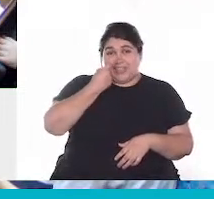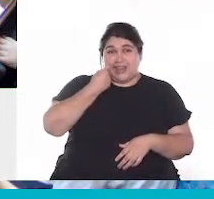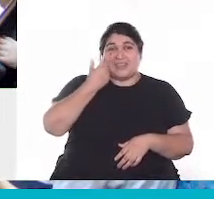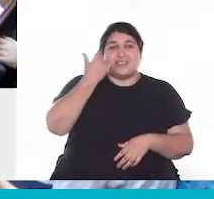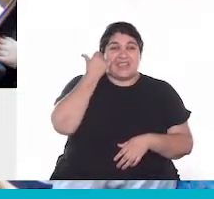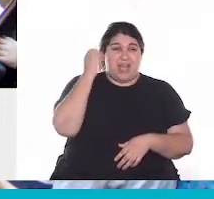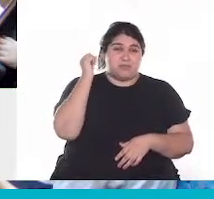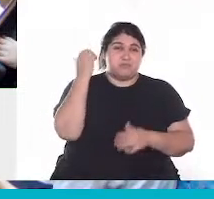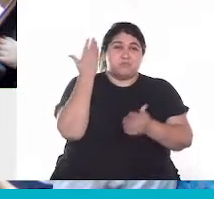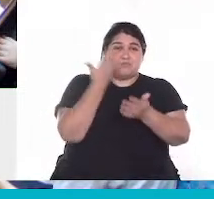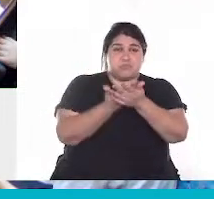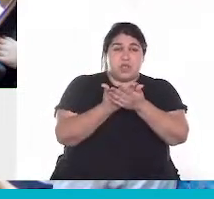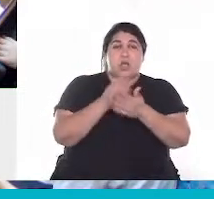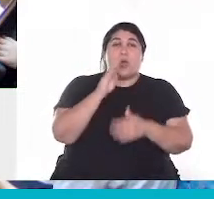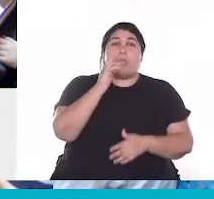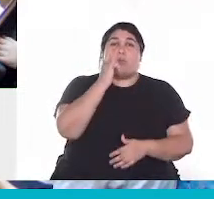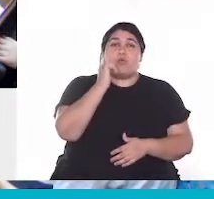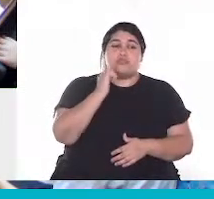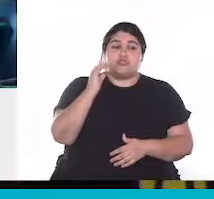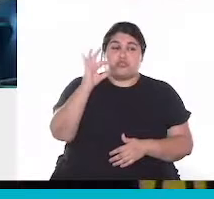por la diputada Busso,